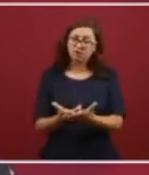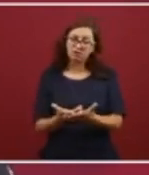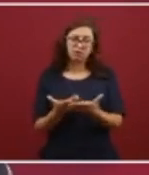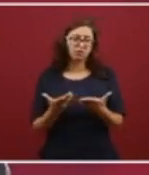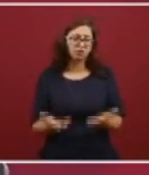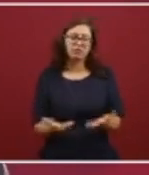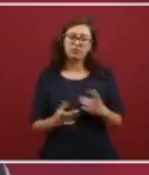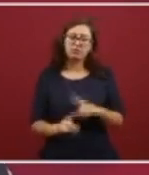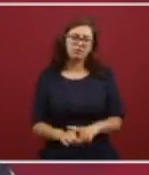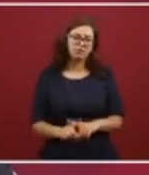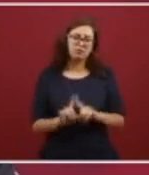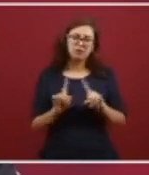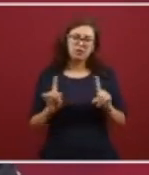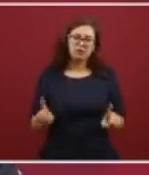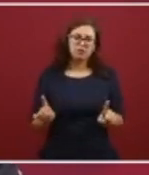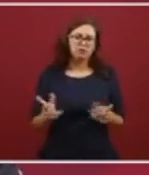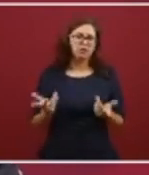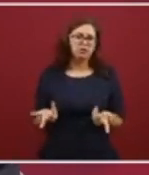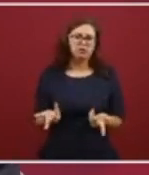o no existía,